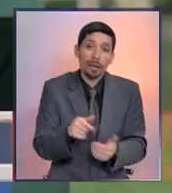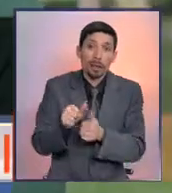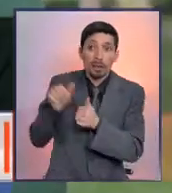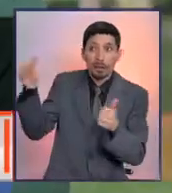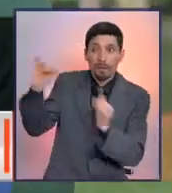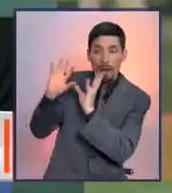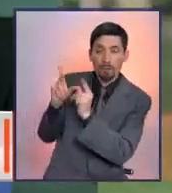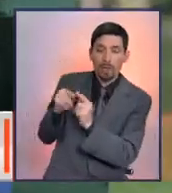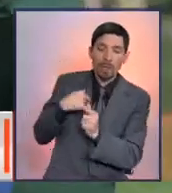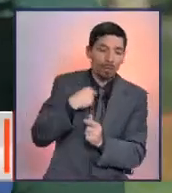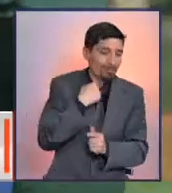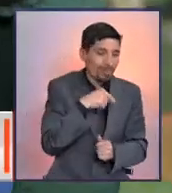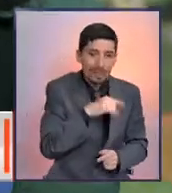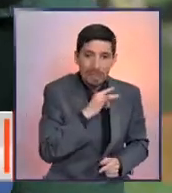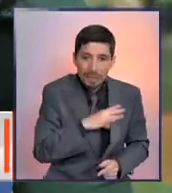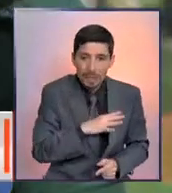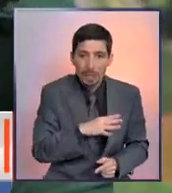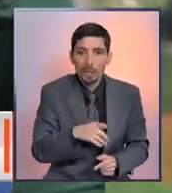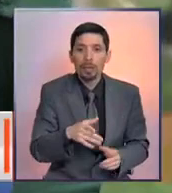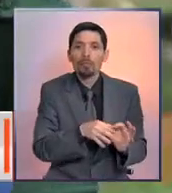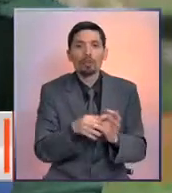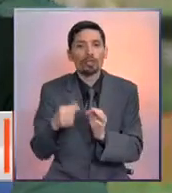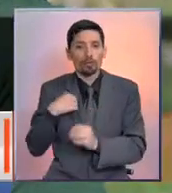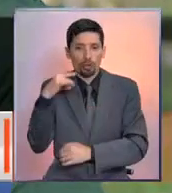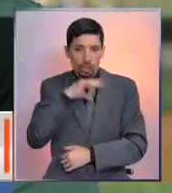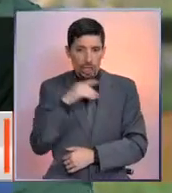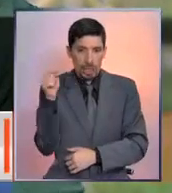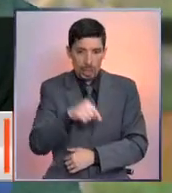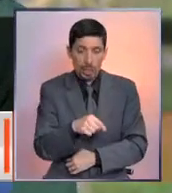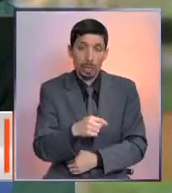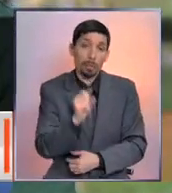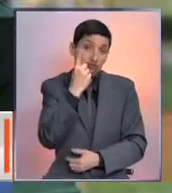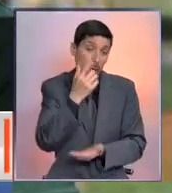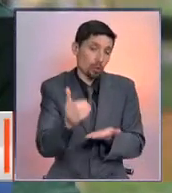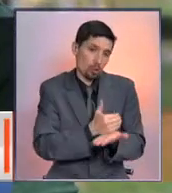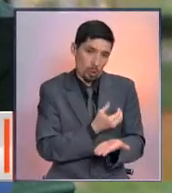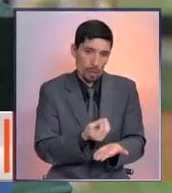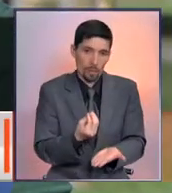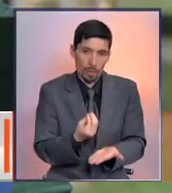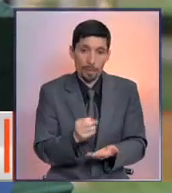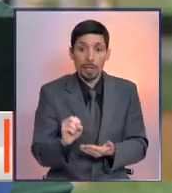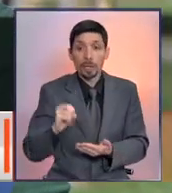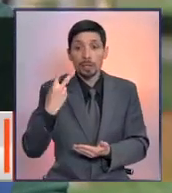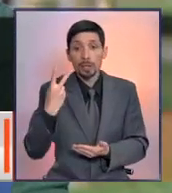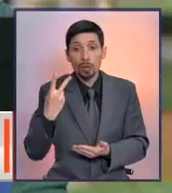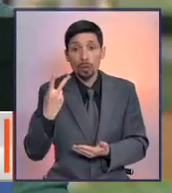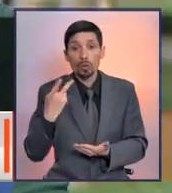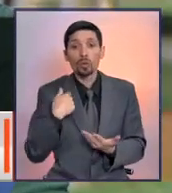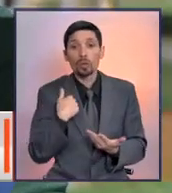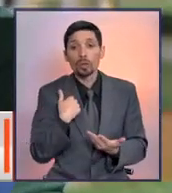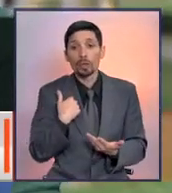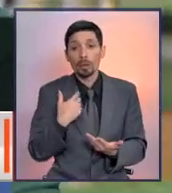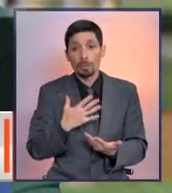reasons why I come here is first the salary, second it's good for the